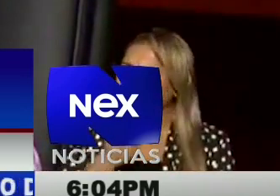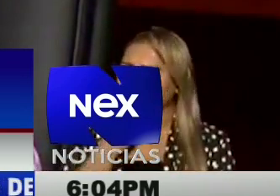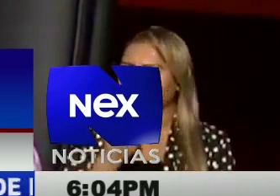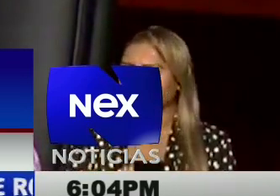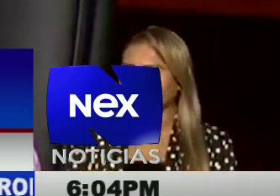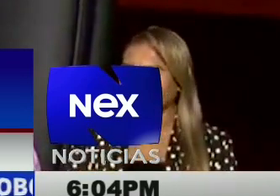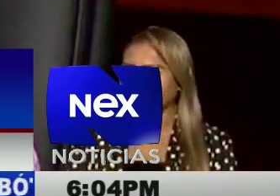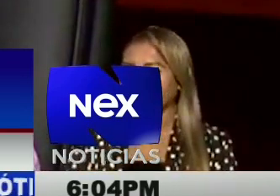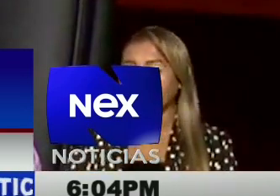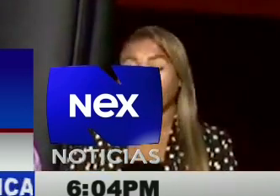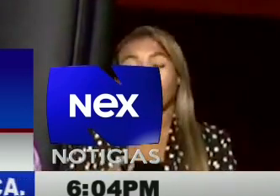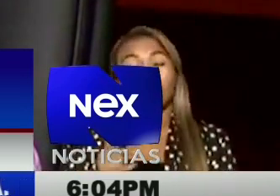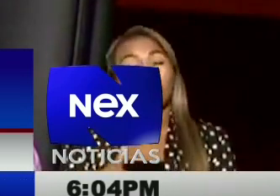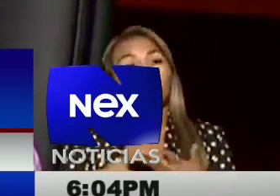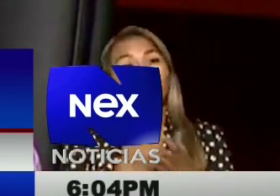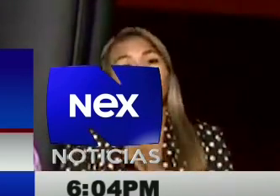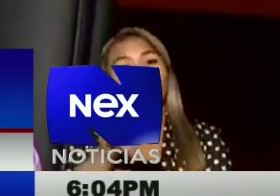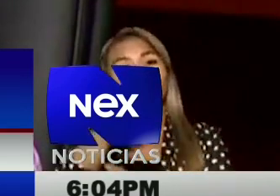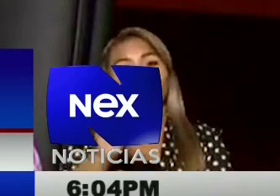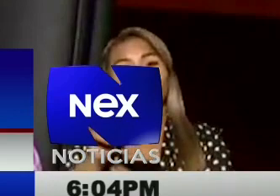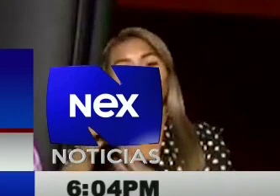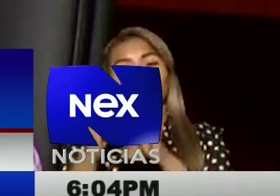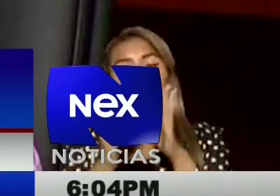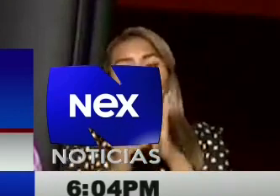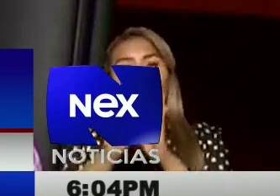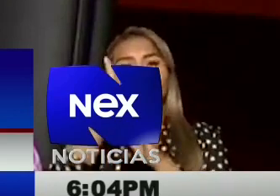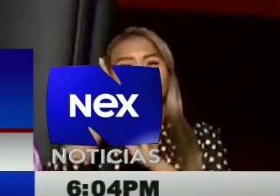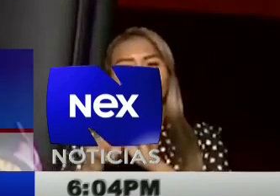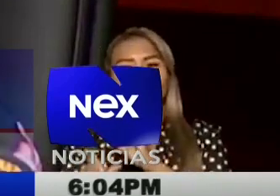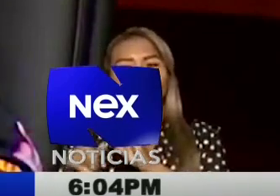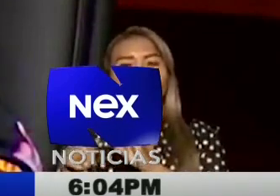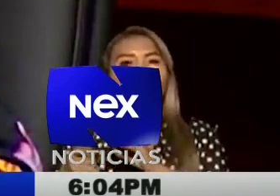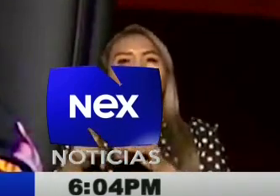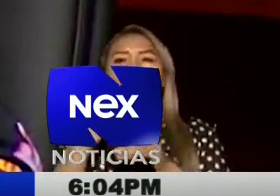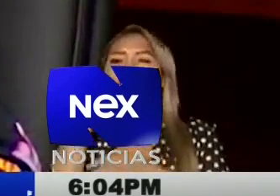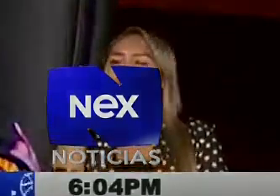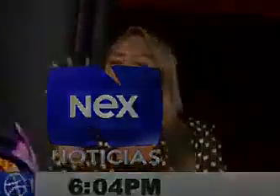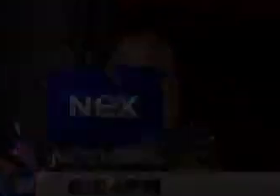perjudicando a miles de panameños todos los días.